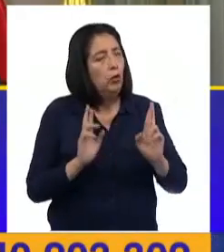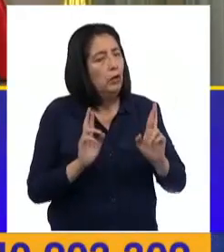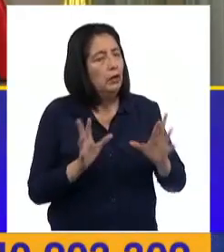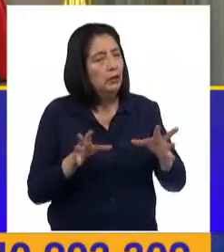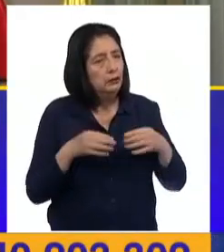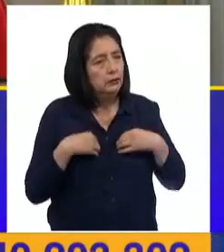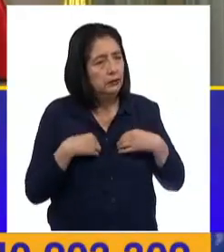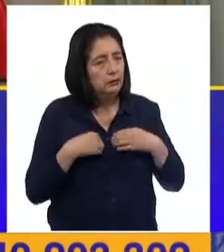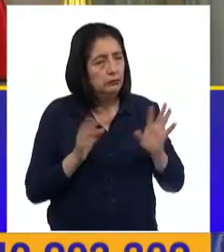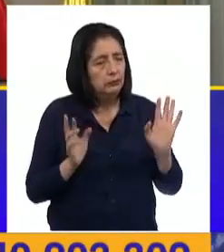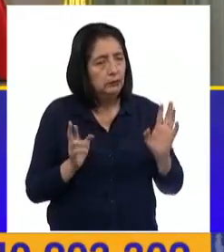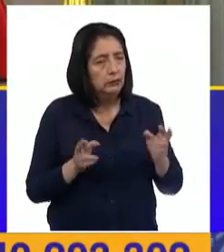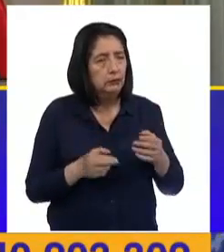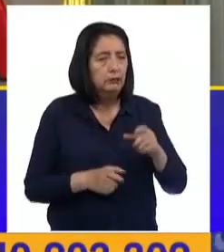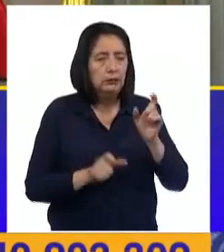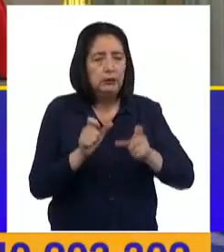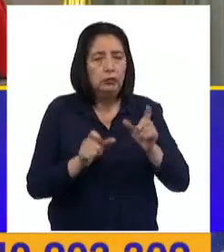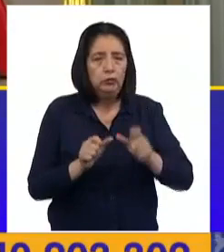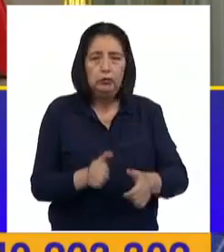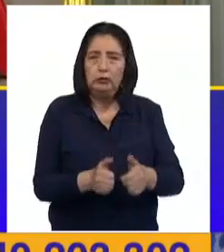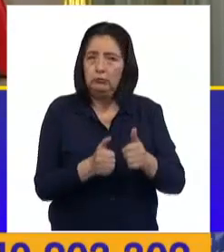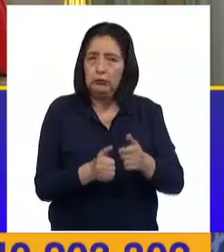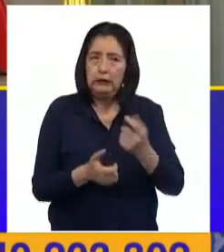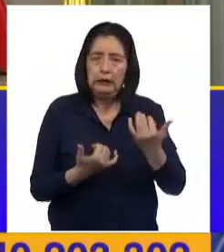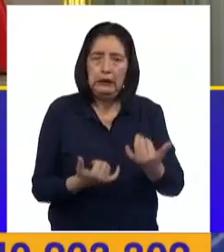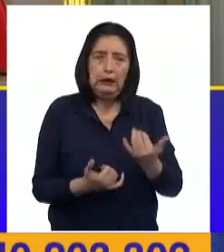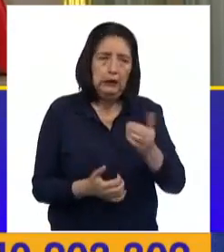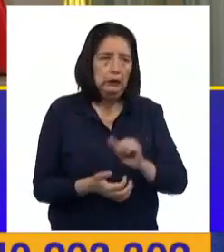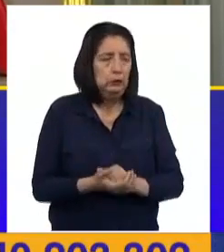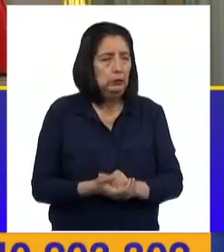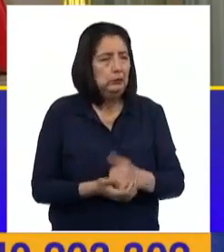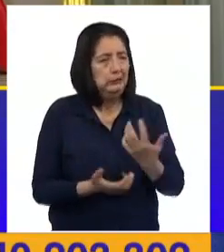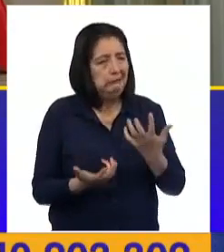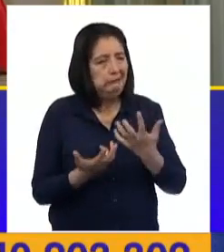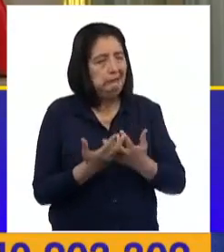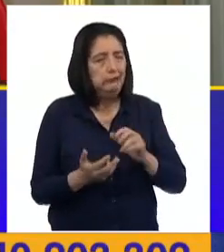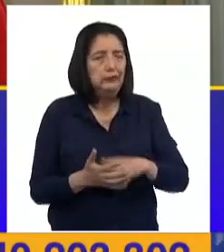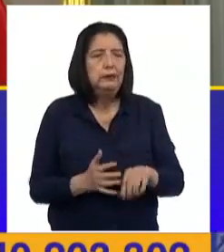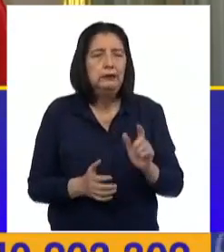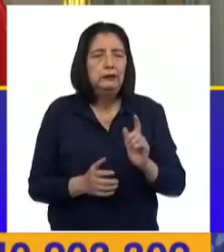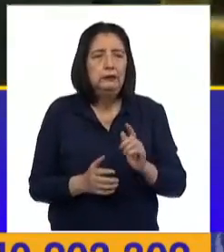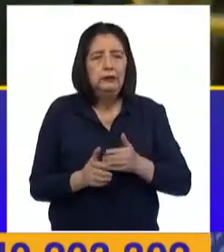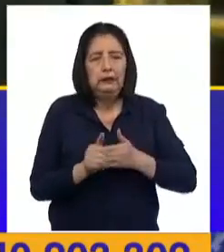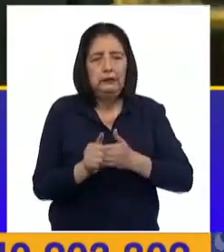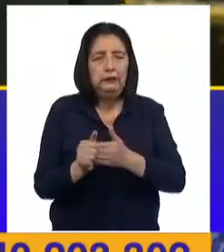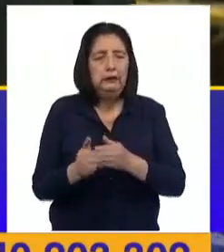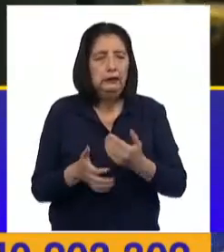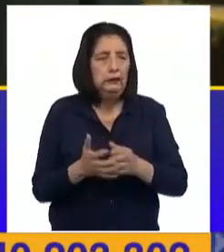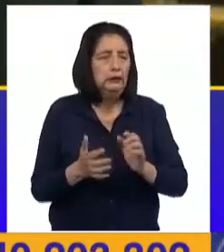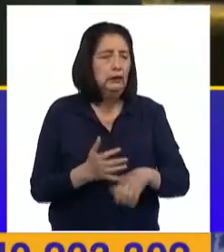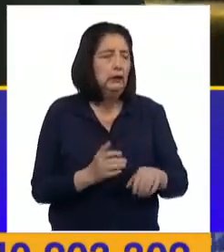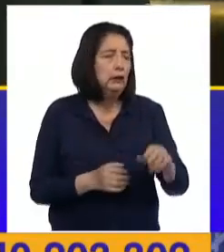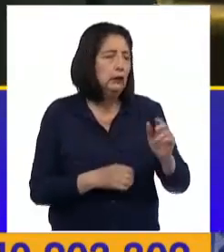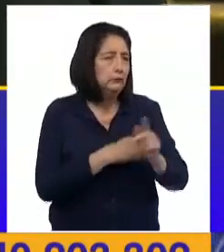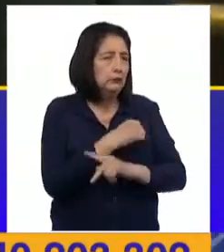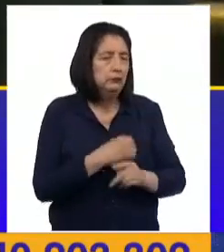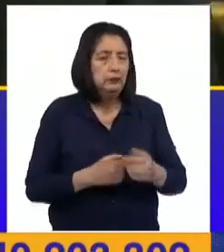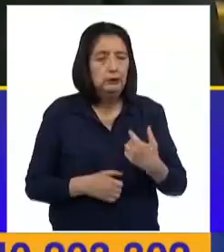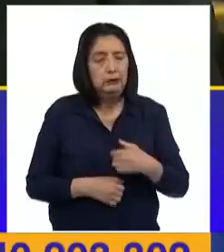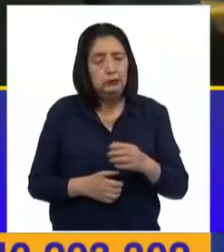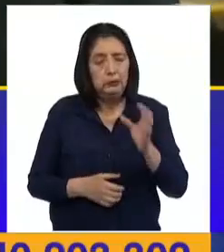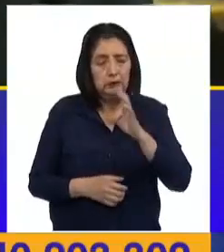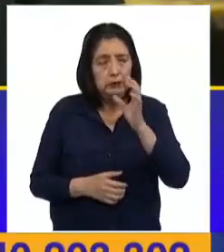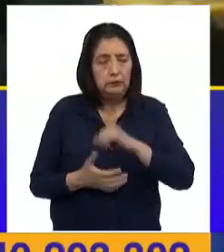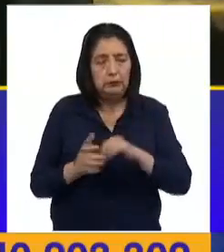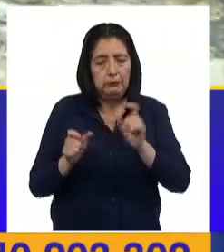encargo, gente idónea de, en este momento, dirigir al país. Pero por lo mismo que buscamos gente idónea, es muy